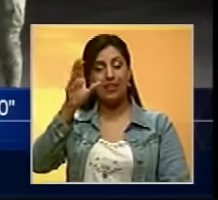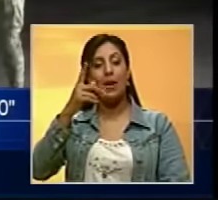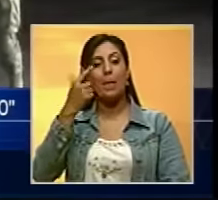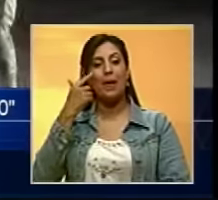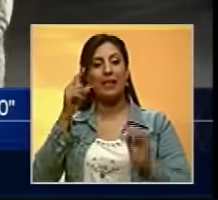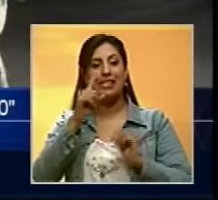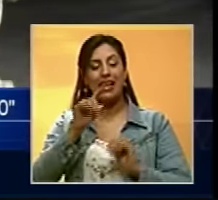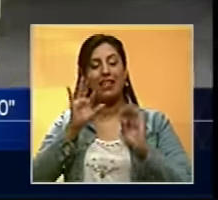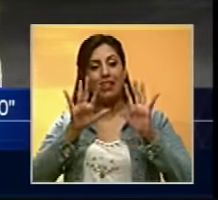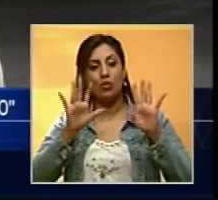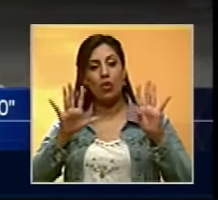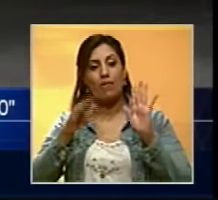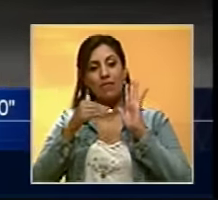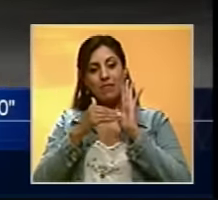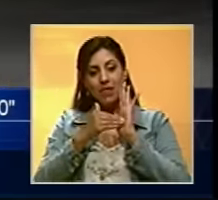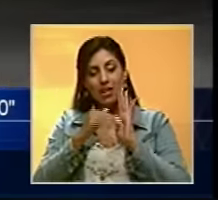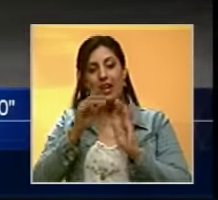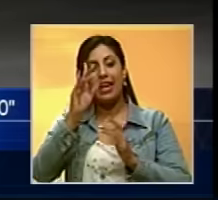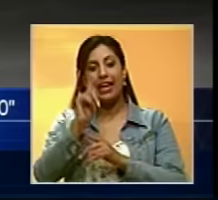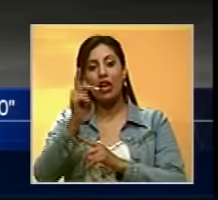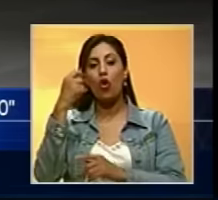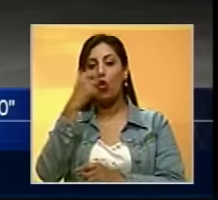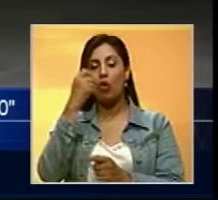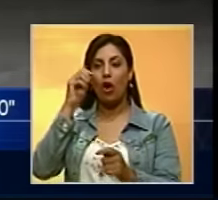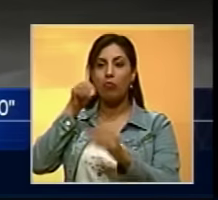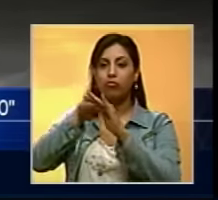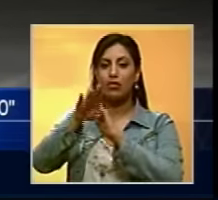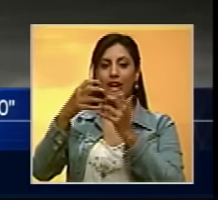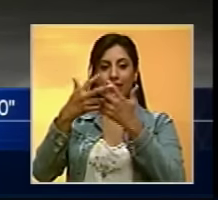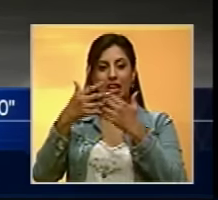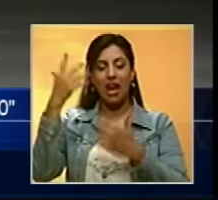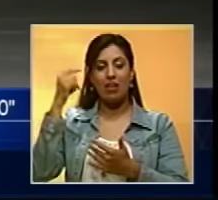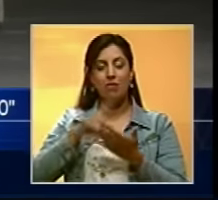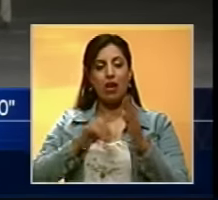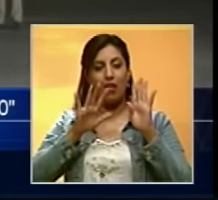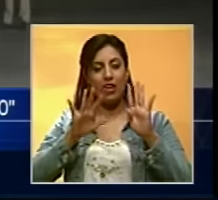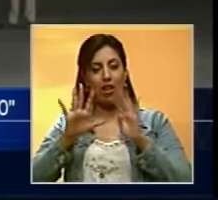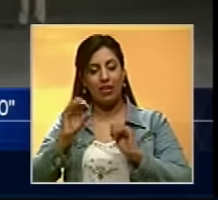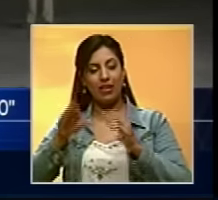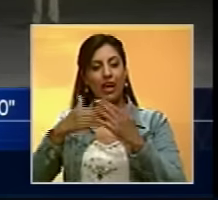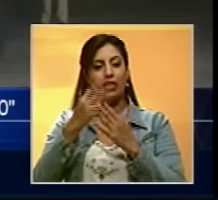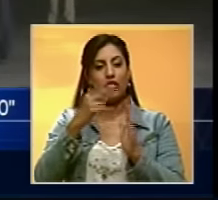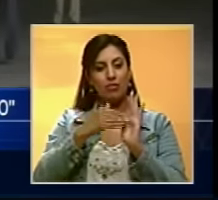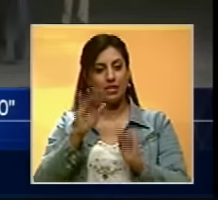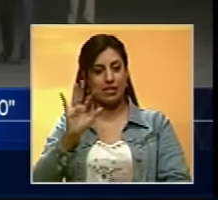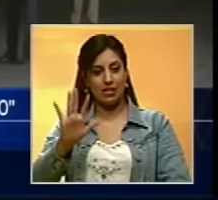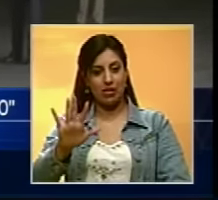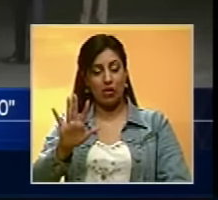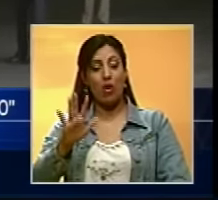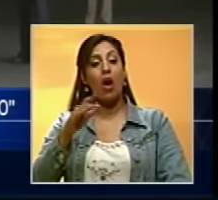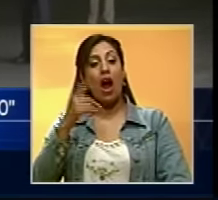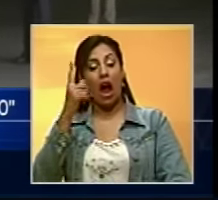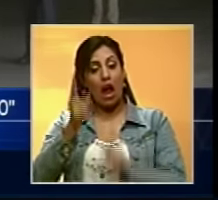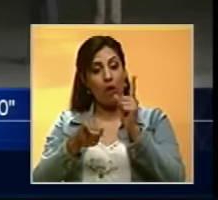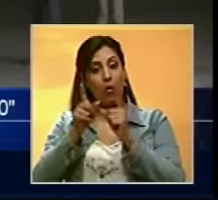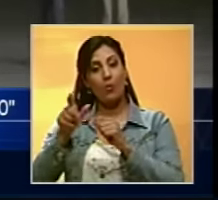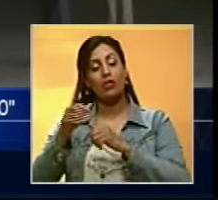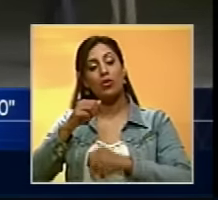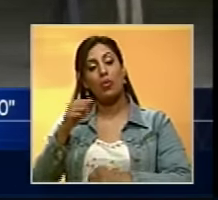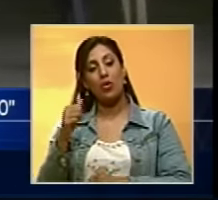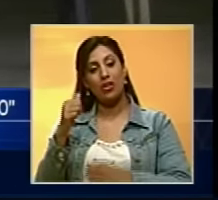más de 119,000 kg de cocaína entre los años 1990 y 2005 según algunos funcionarios